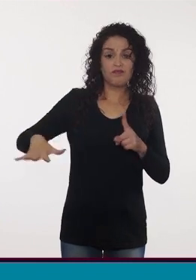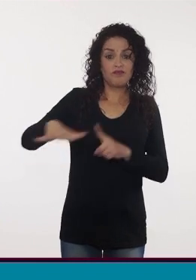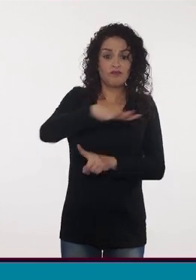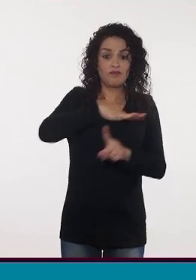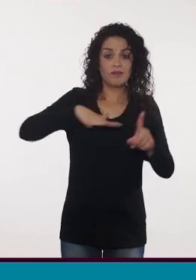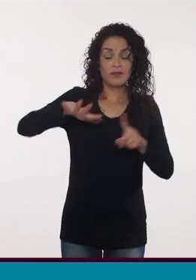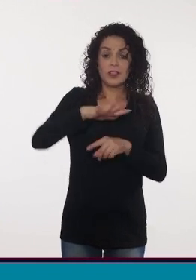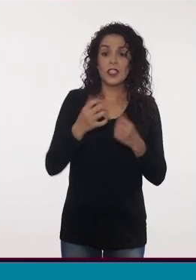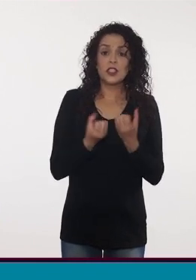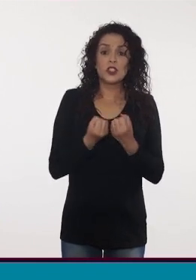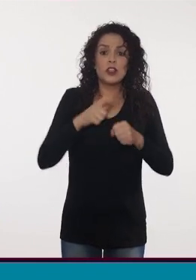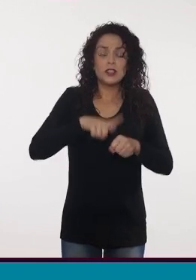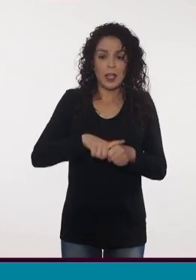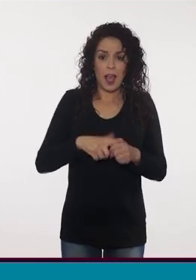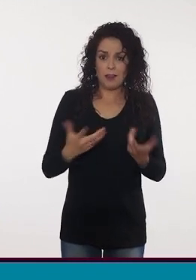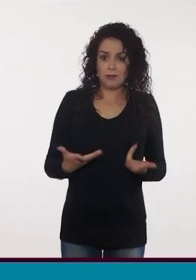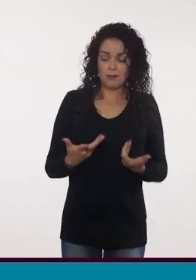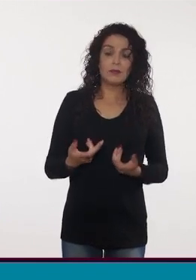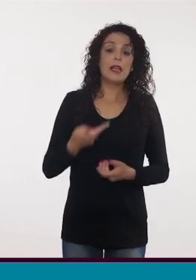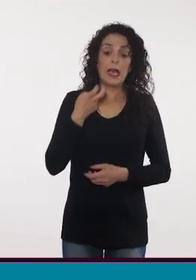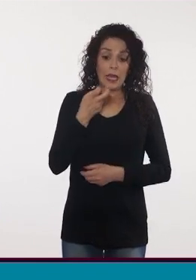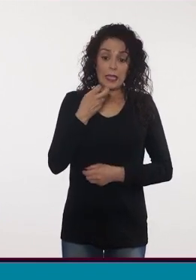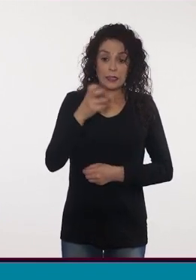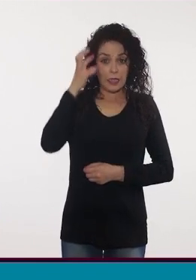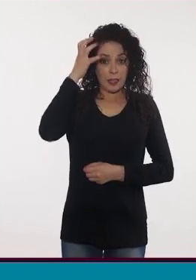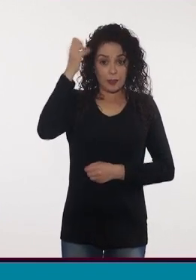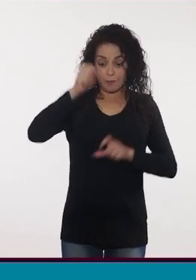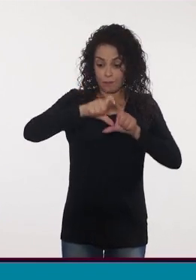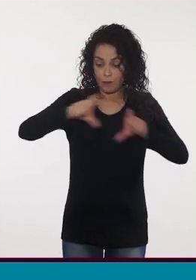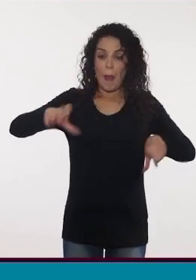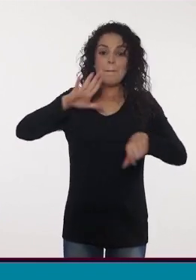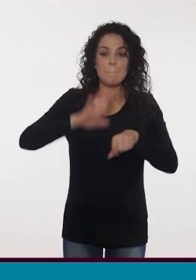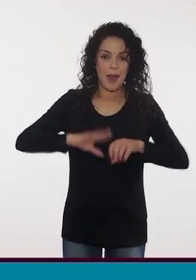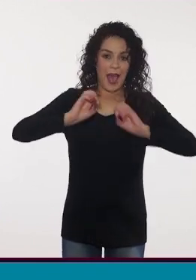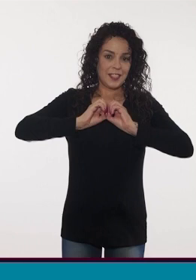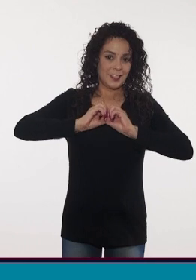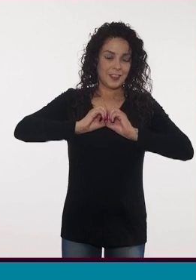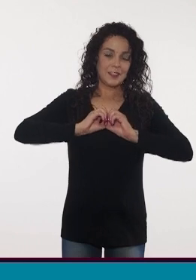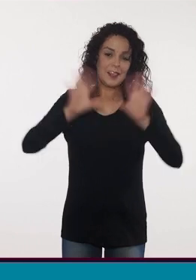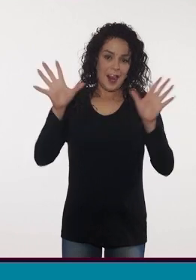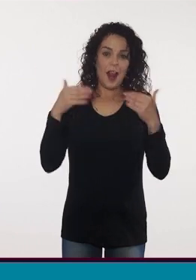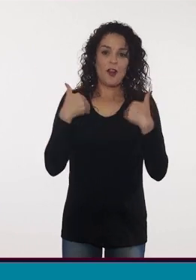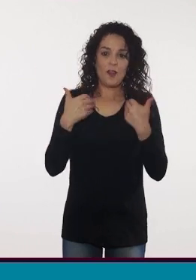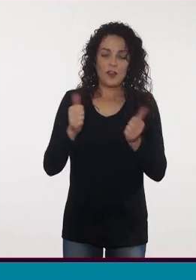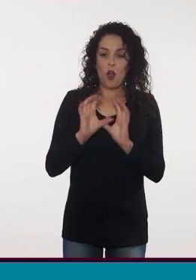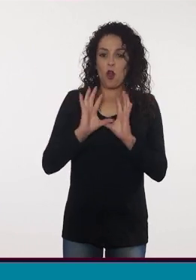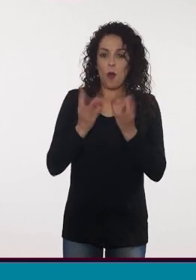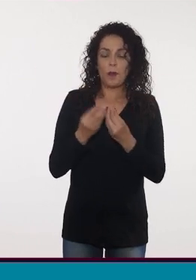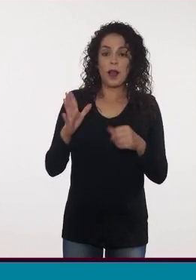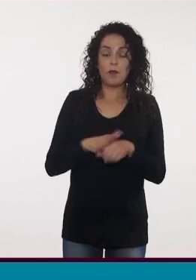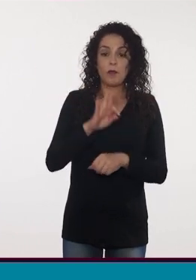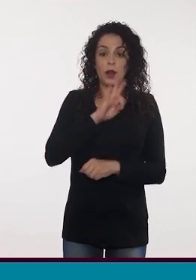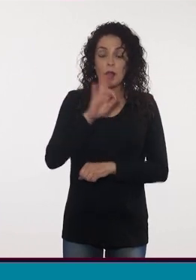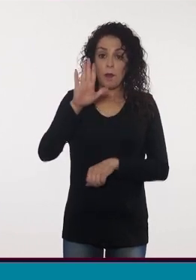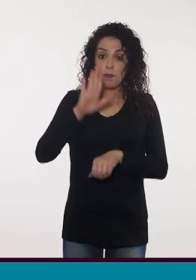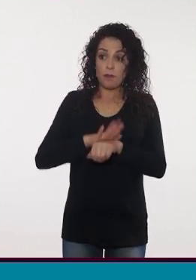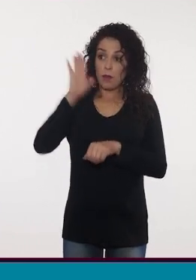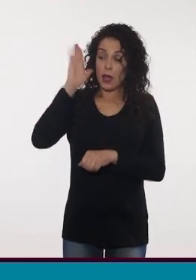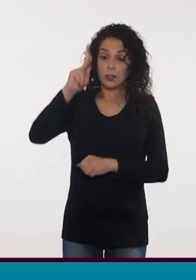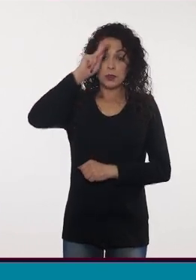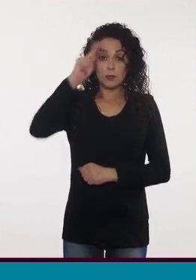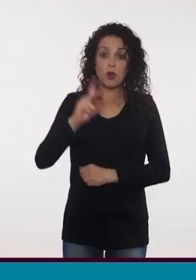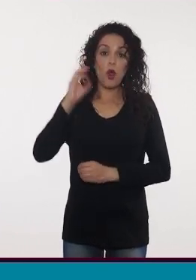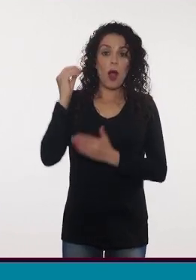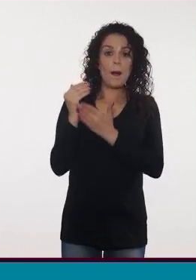Esta segunda definición parece más completa, pues contempla la dimensión social que puede alivianar o empeorar una discapacidad.